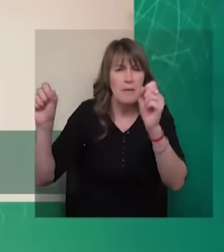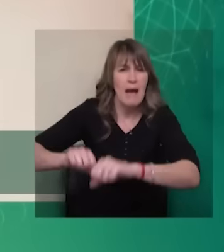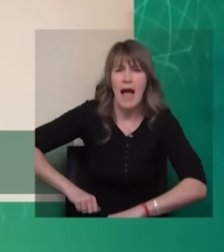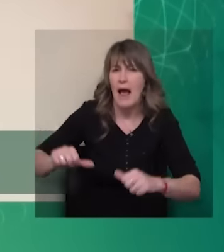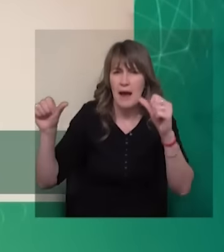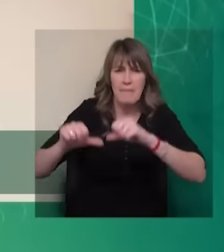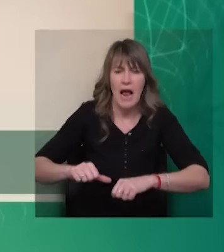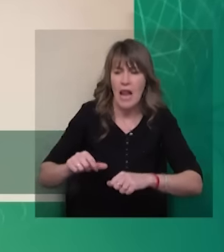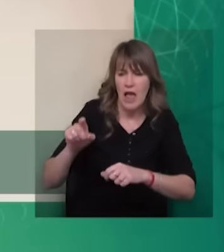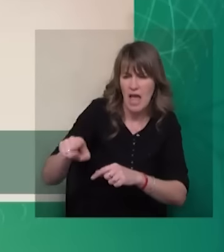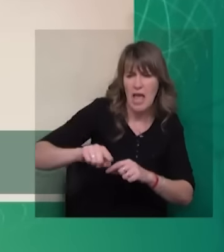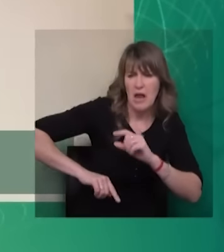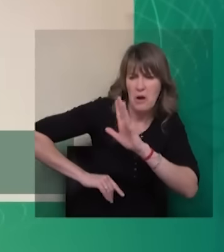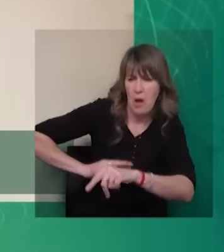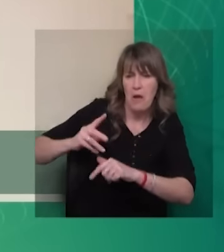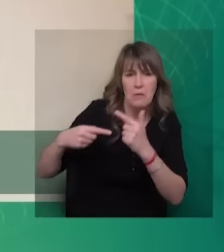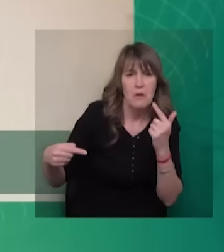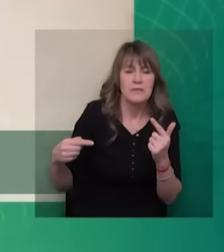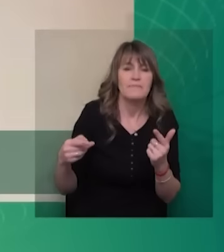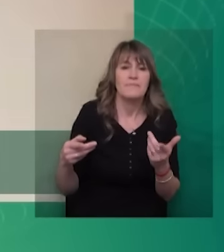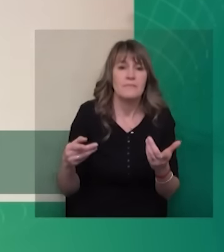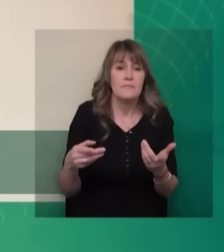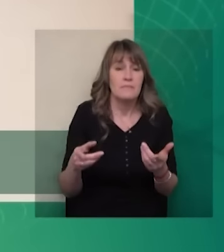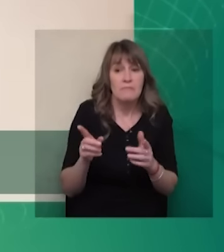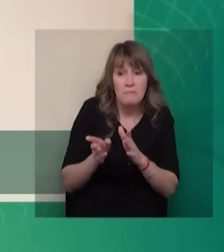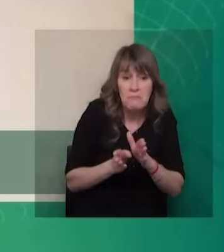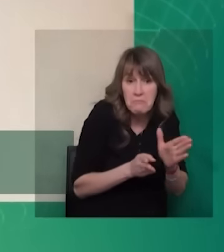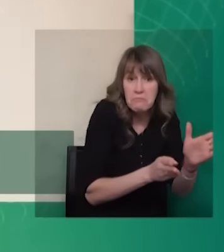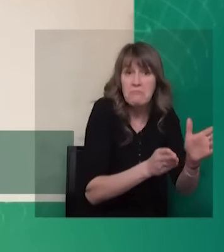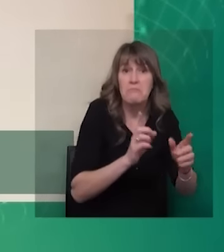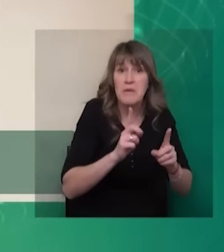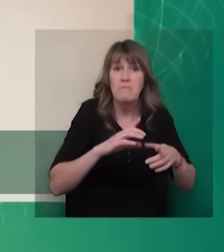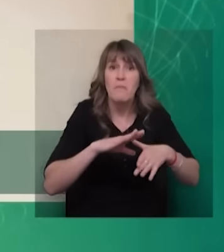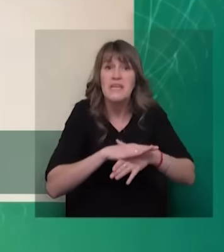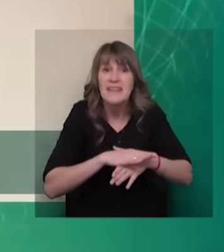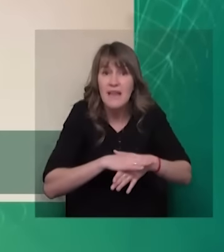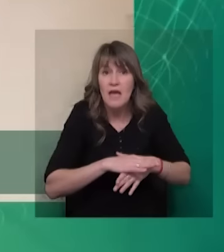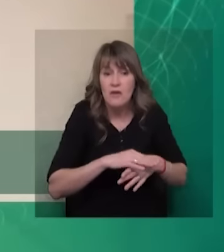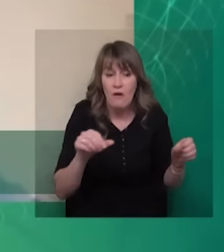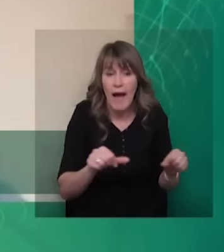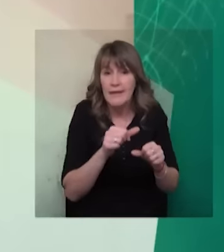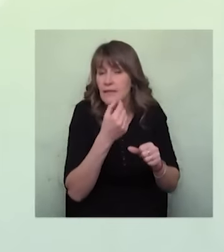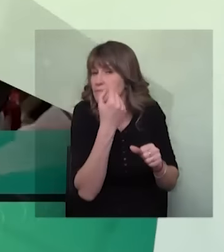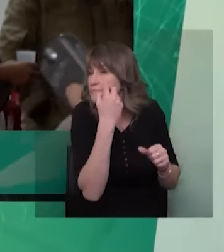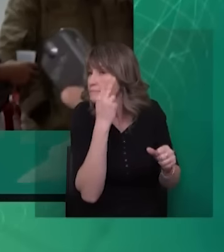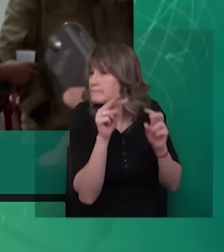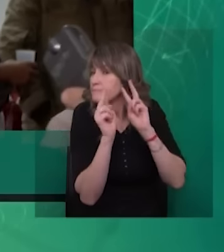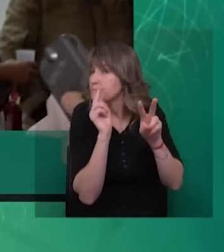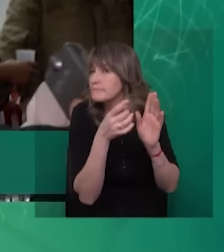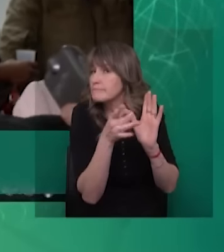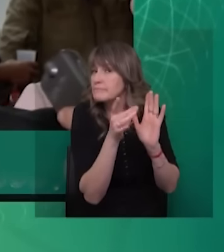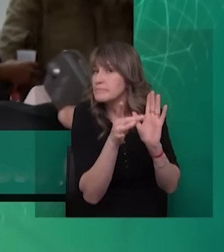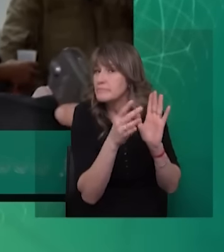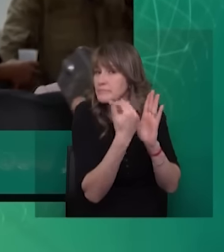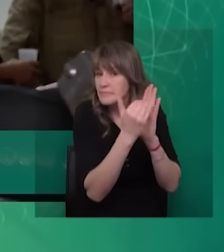de deshonestos al mismo tiempo el Ministerio este hacía la vista gorda con todas estas irregularidades no hay